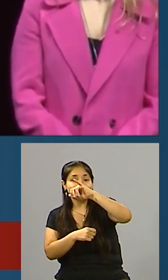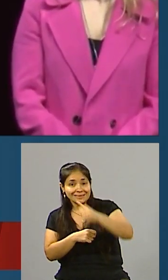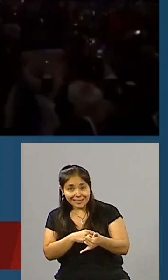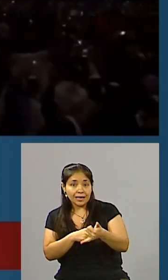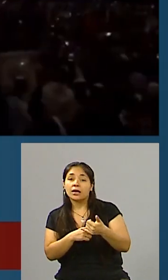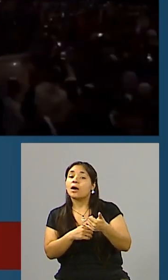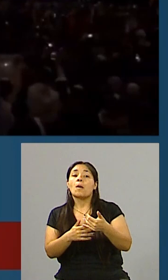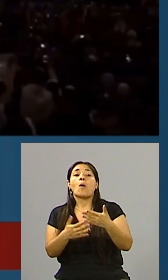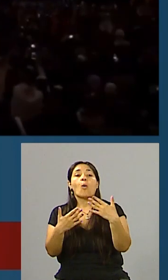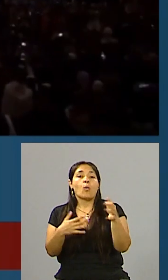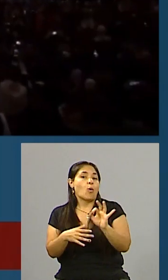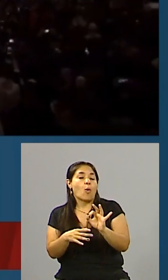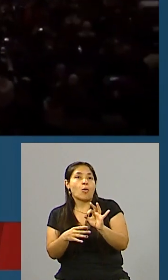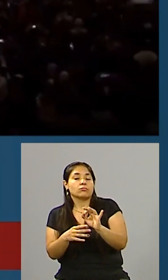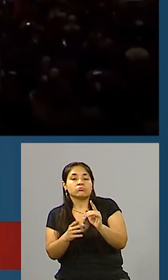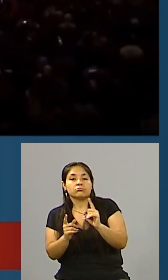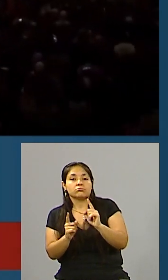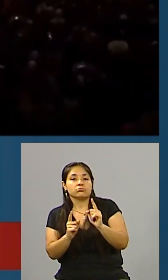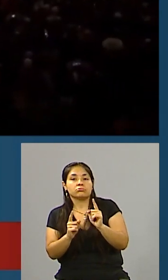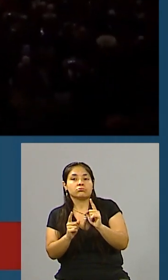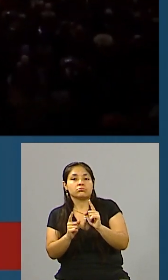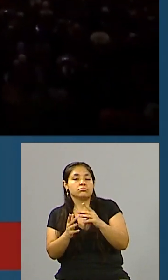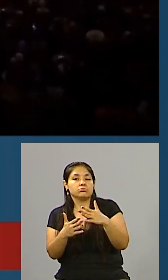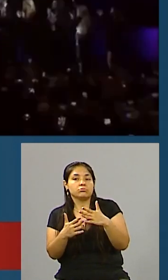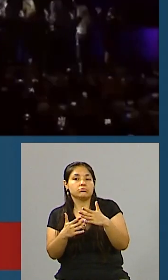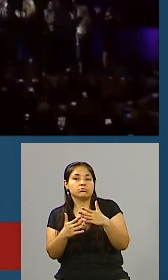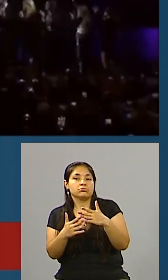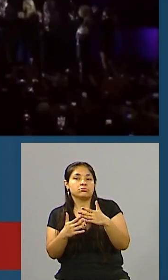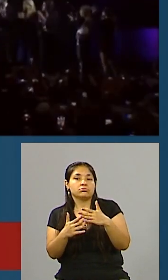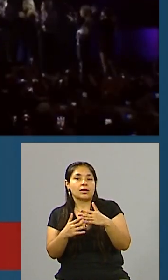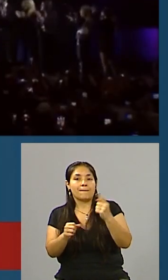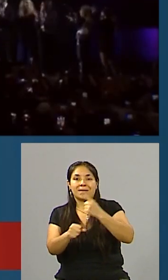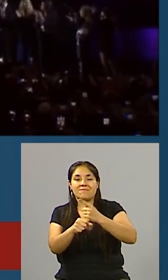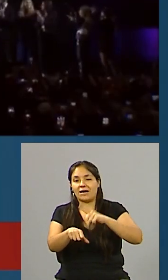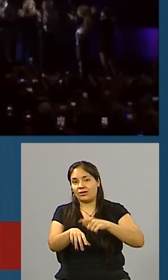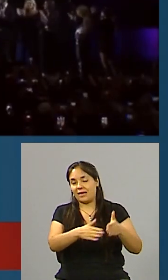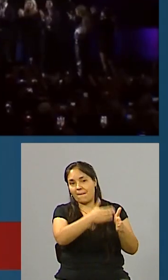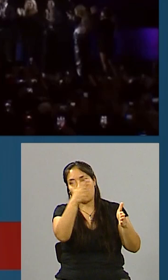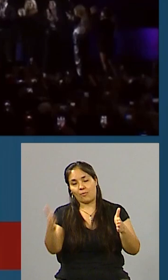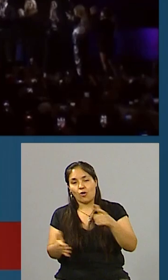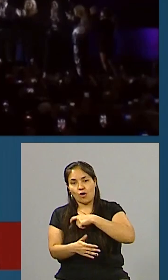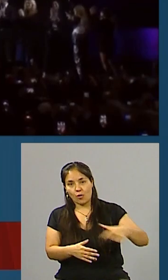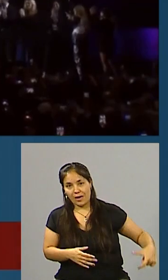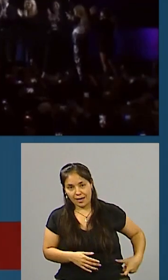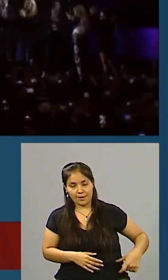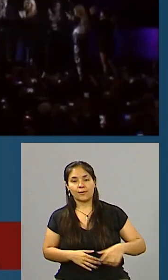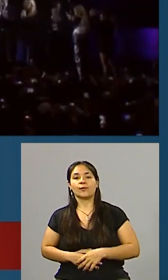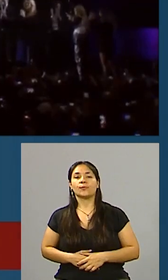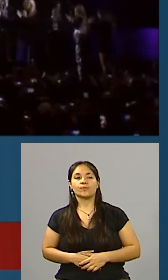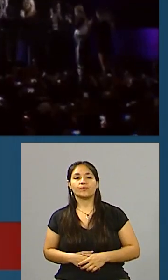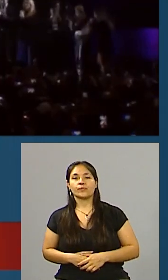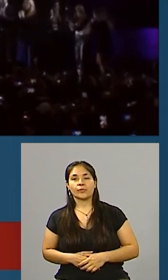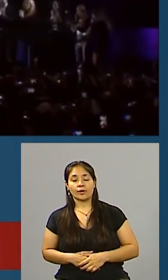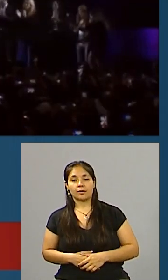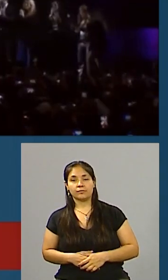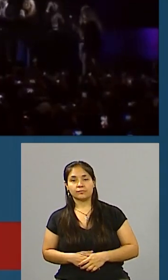se va a materializar o si efectivamente se va a materializar al menos en esta primera parte de su gobierno. Luis, mucho se habló